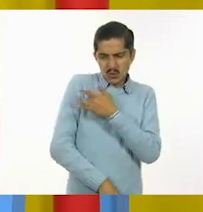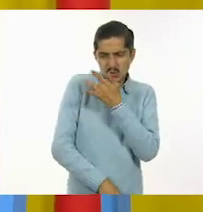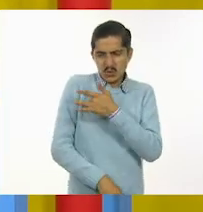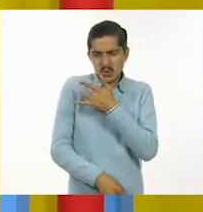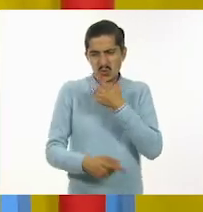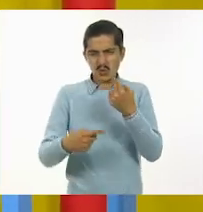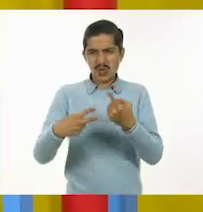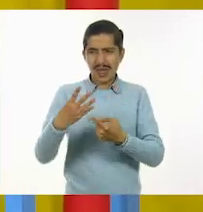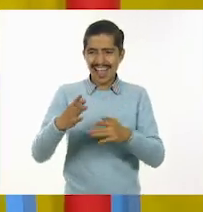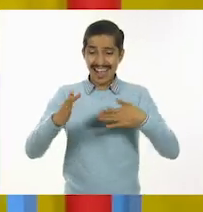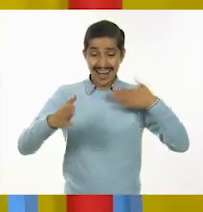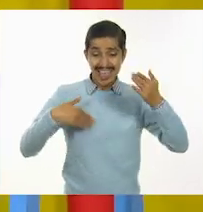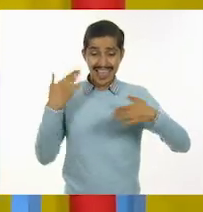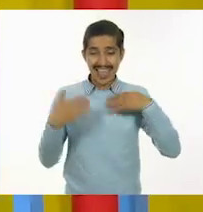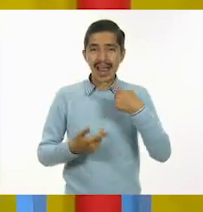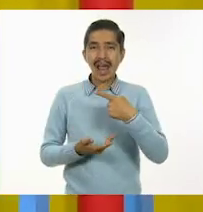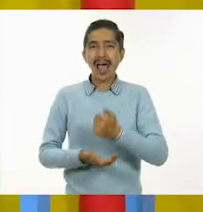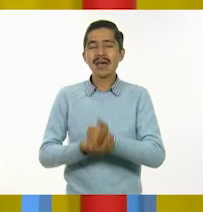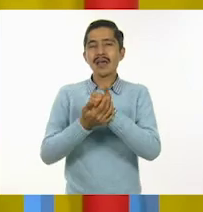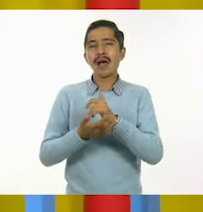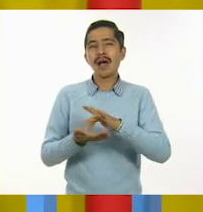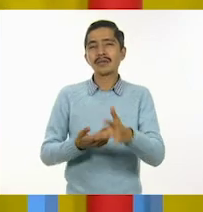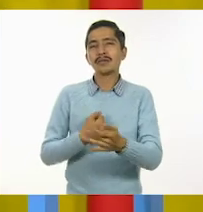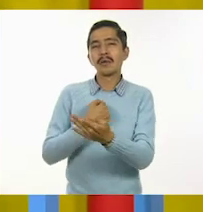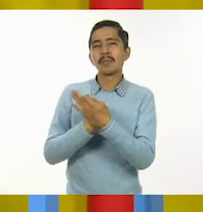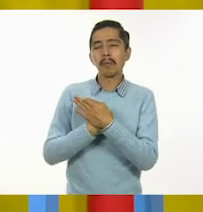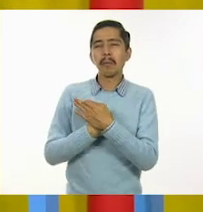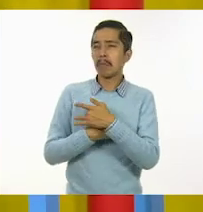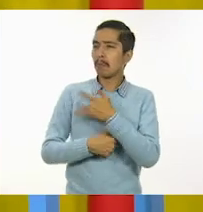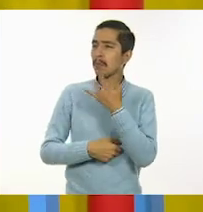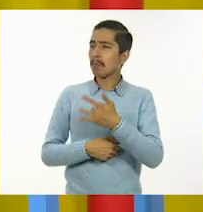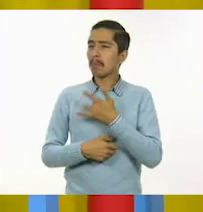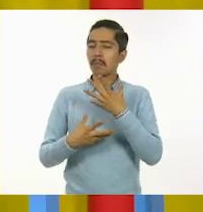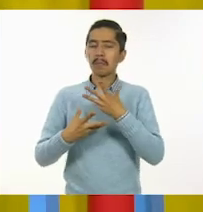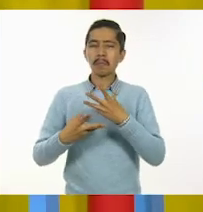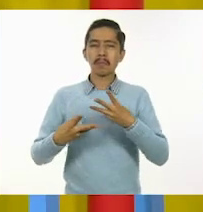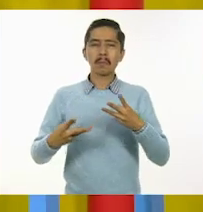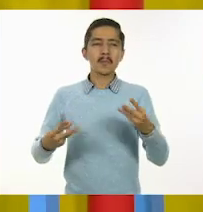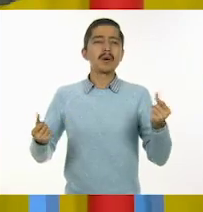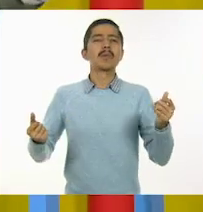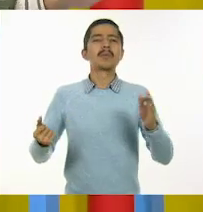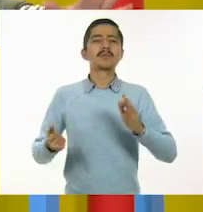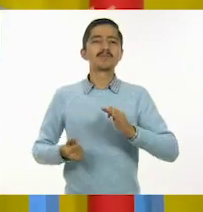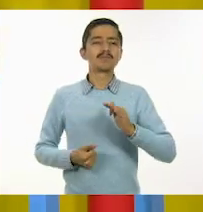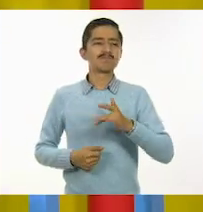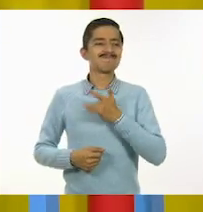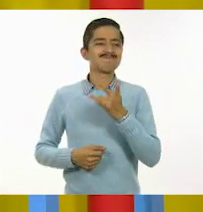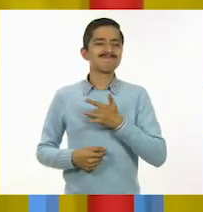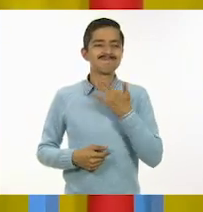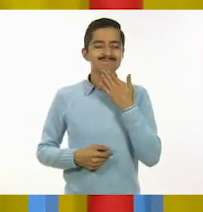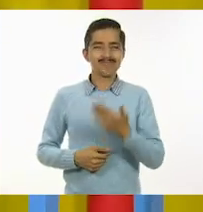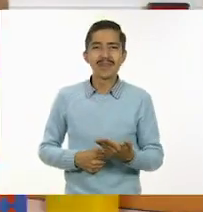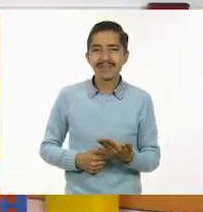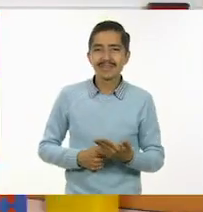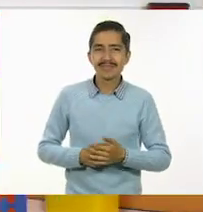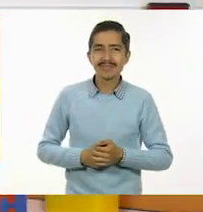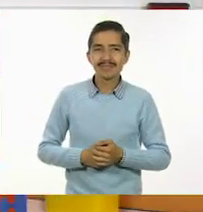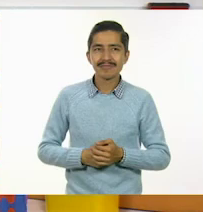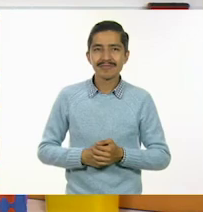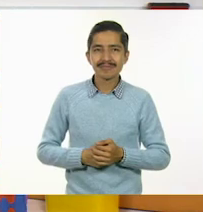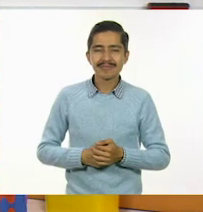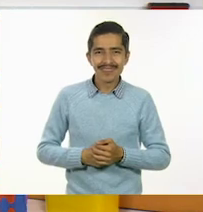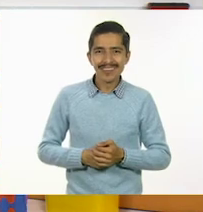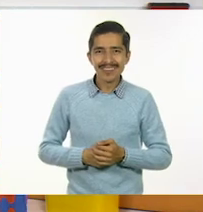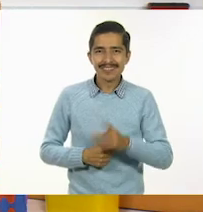la alegría la manera de ayudarse y poder sentirse en bienestar. ¿Qué tal ese miedo